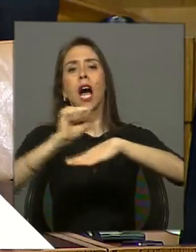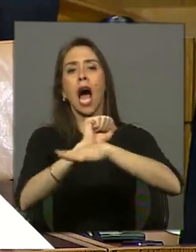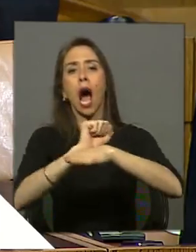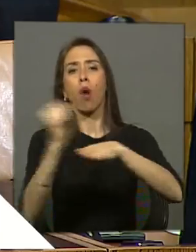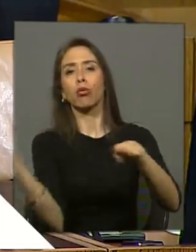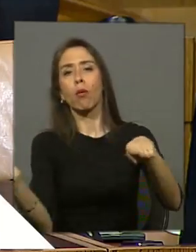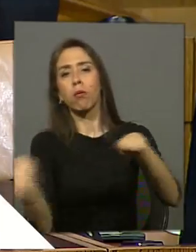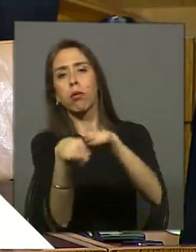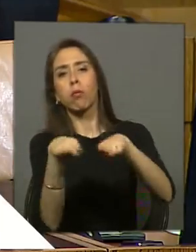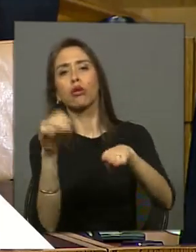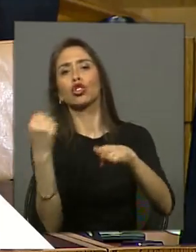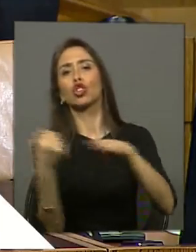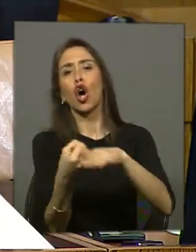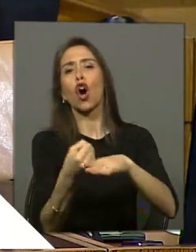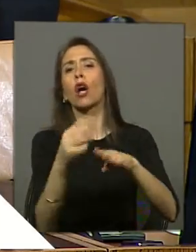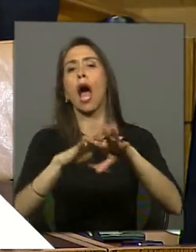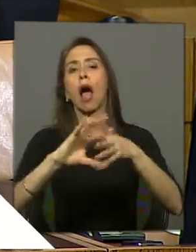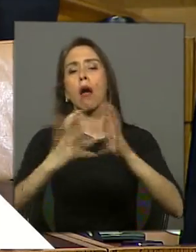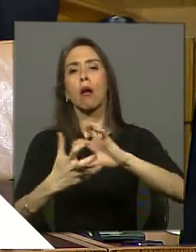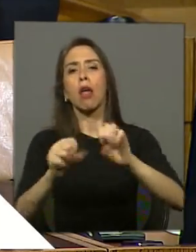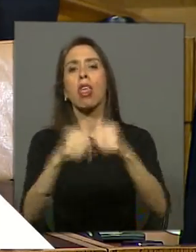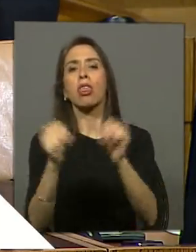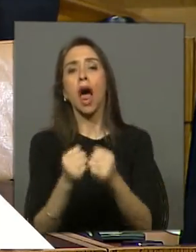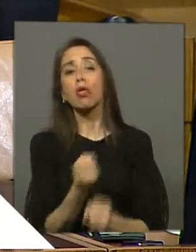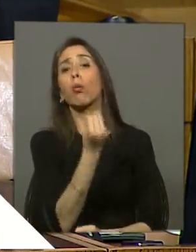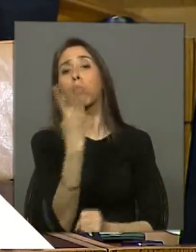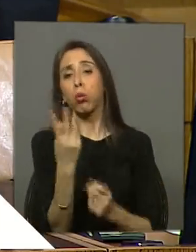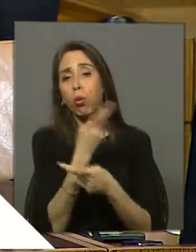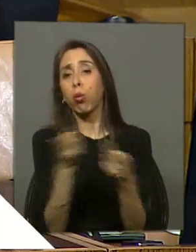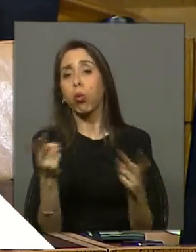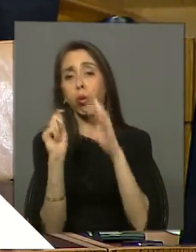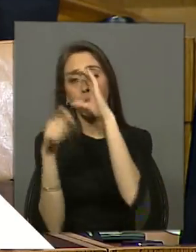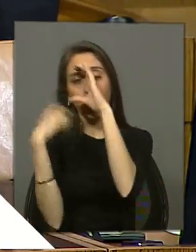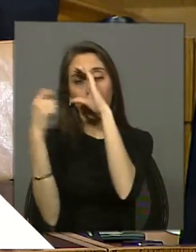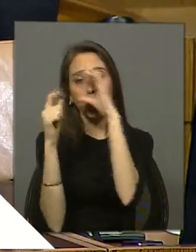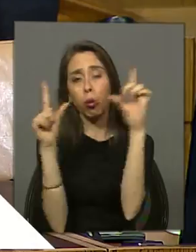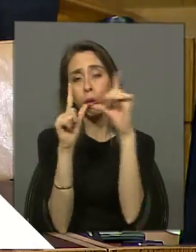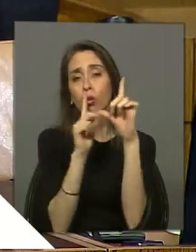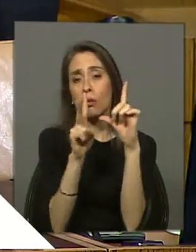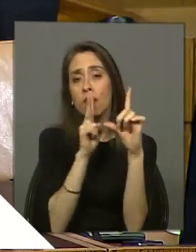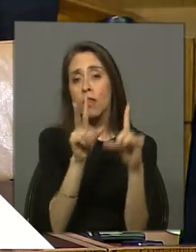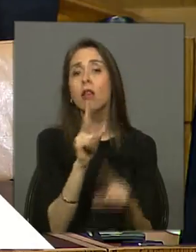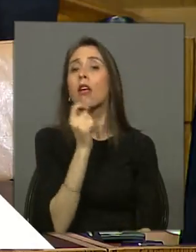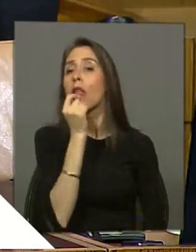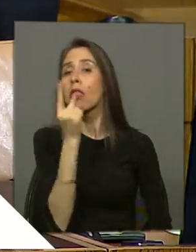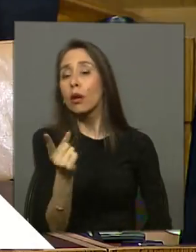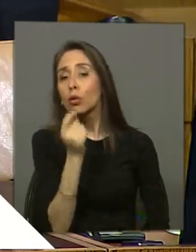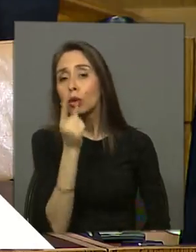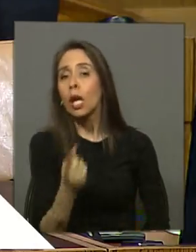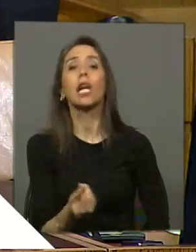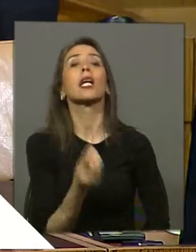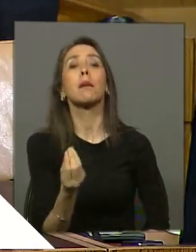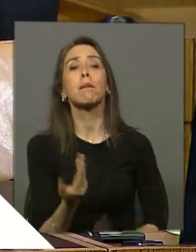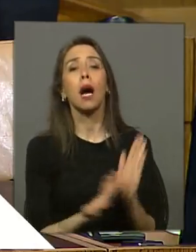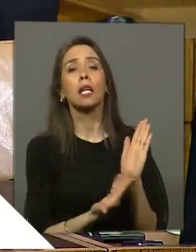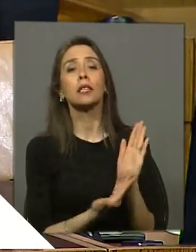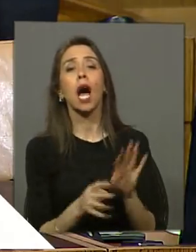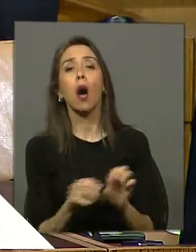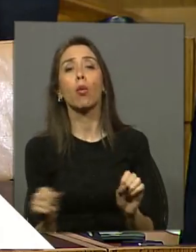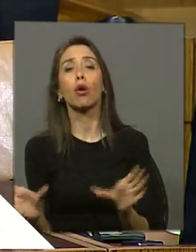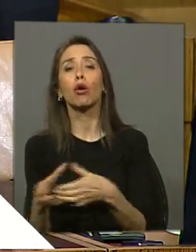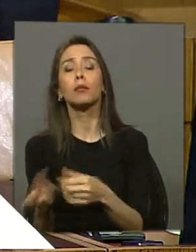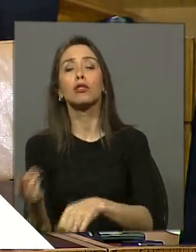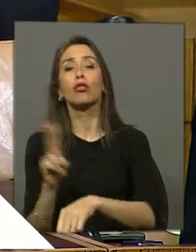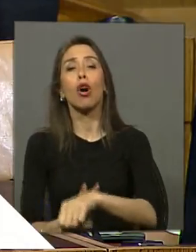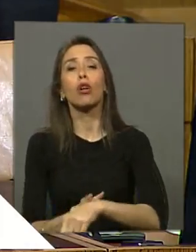y los estacionamientos? se han hecho innumerables reportajes innumerables denuncias ¿ustedes saben lo que pasa con este acuerdo de la comisión mixta?